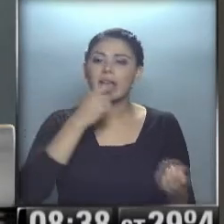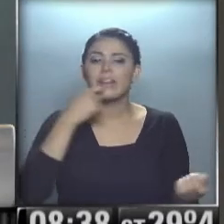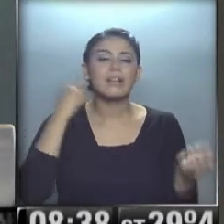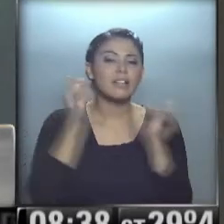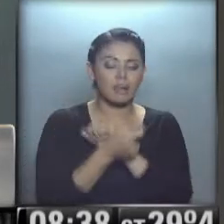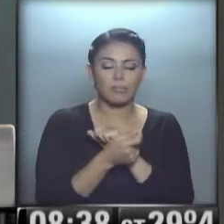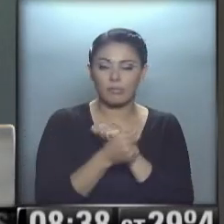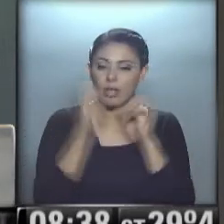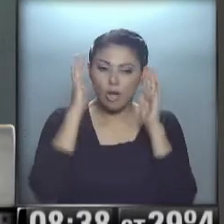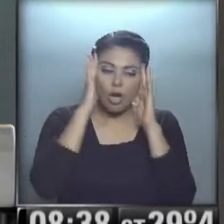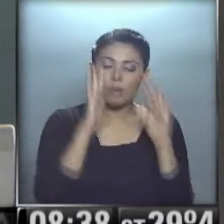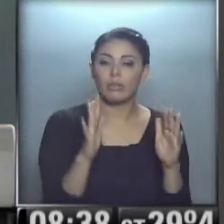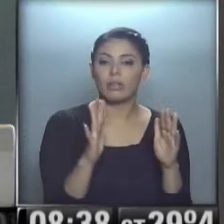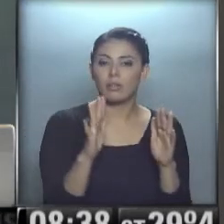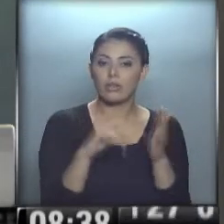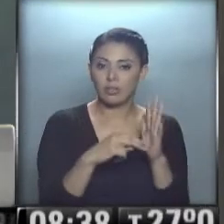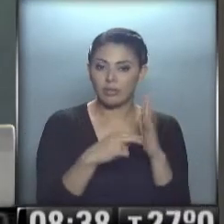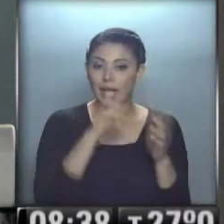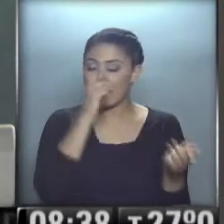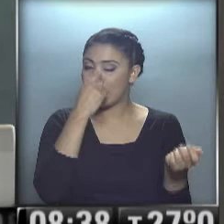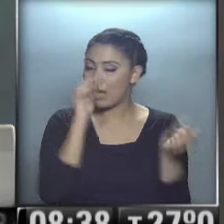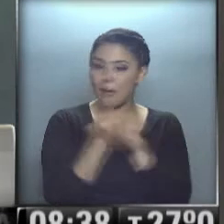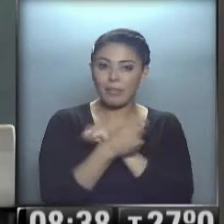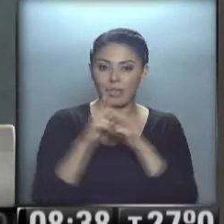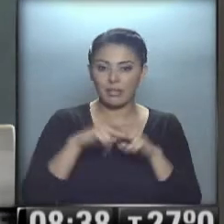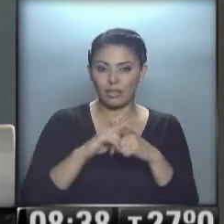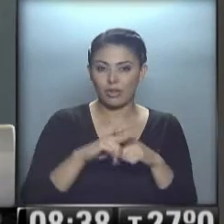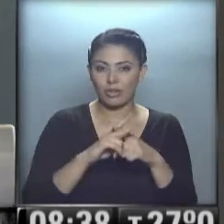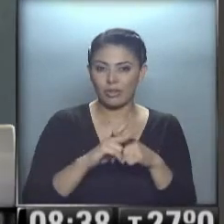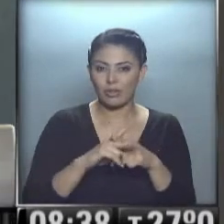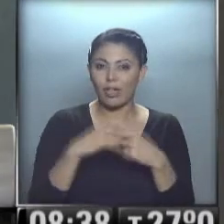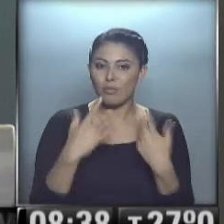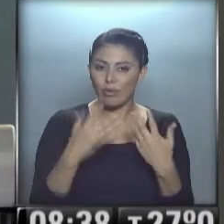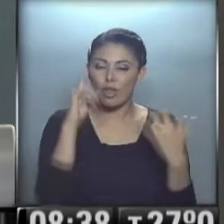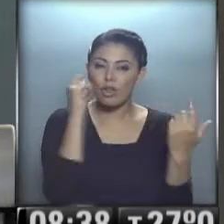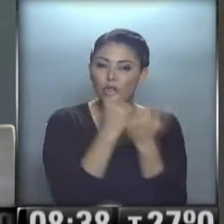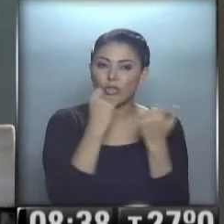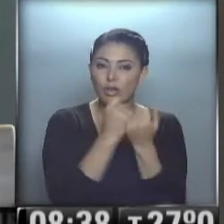un objetivo que implica ese cambio tecnológico a los efectos de tener un seguimiento